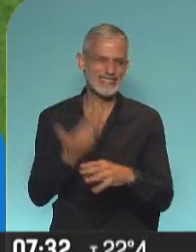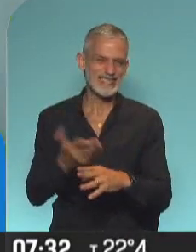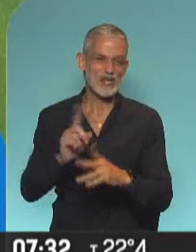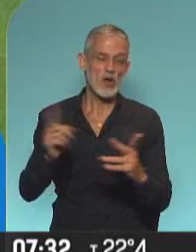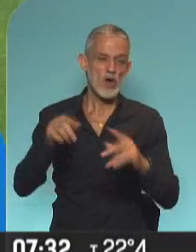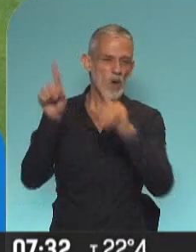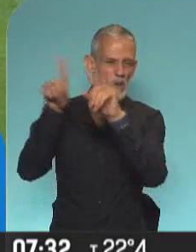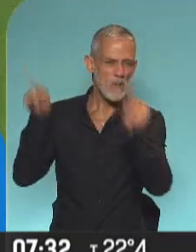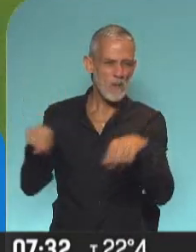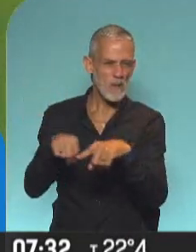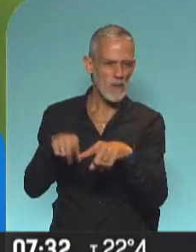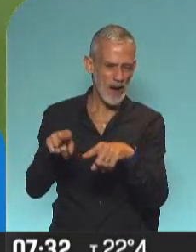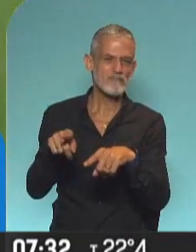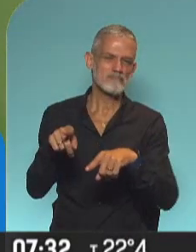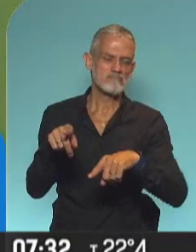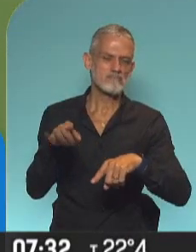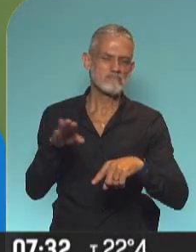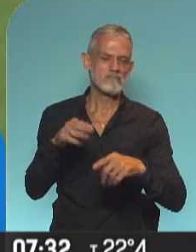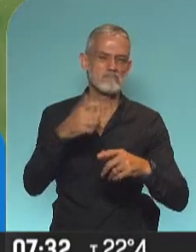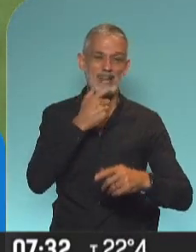también el futbolista de Racing